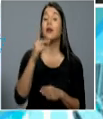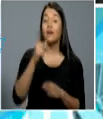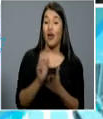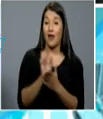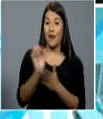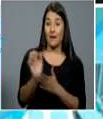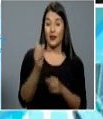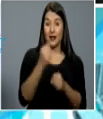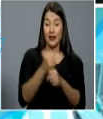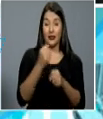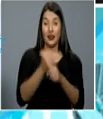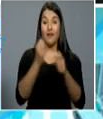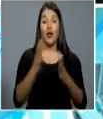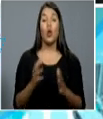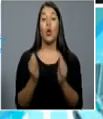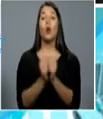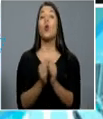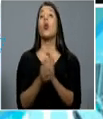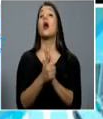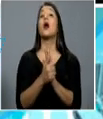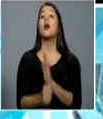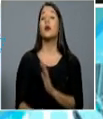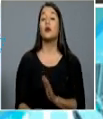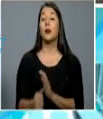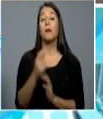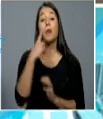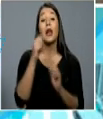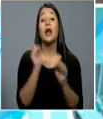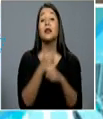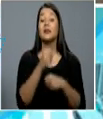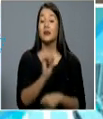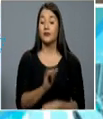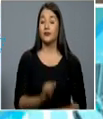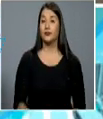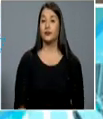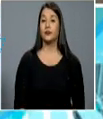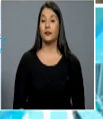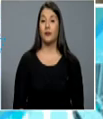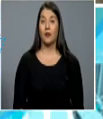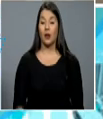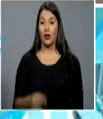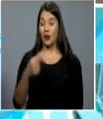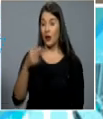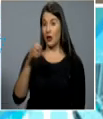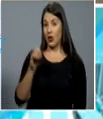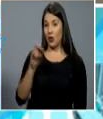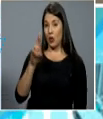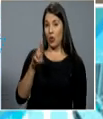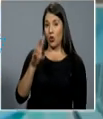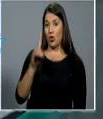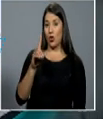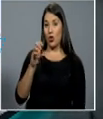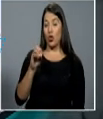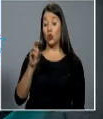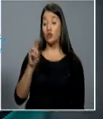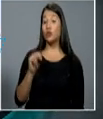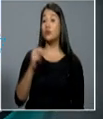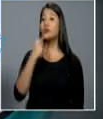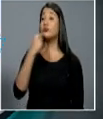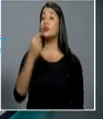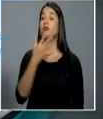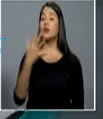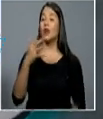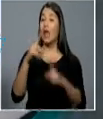del personal calificado y certificado para ese propósito. Don Gordon, en el estudio, en el informe, mencionan